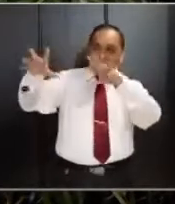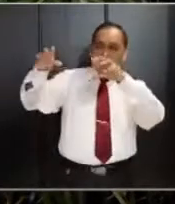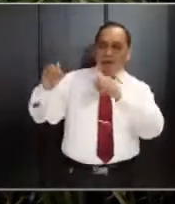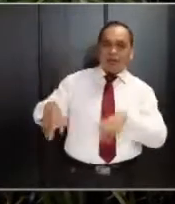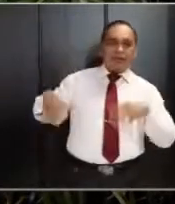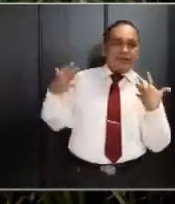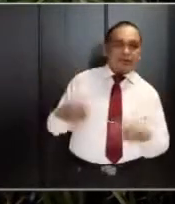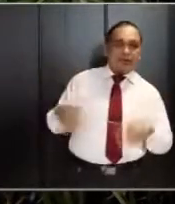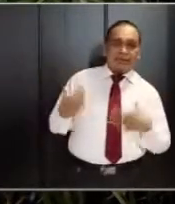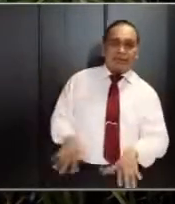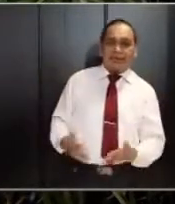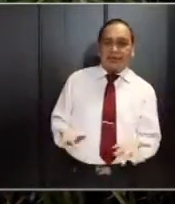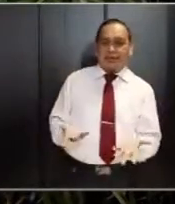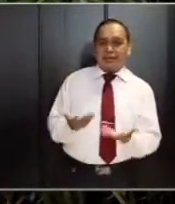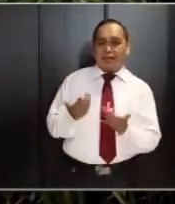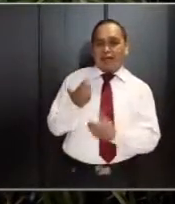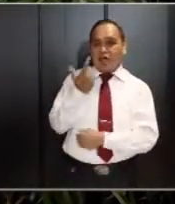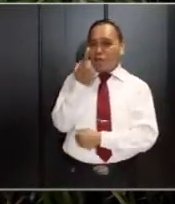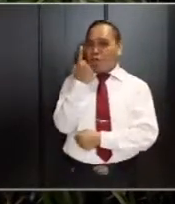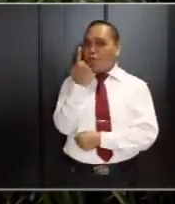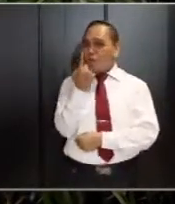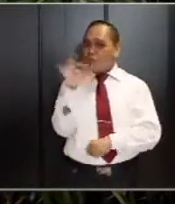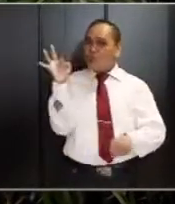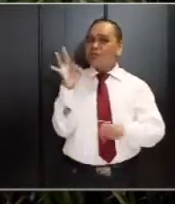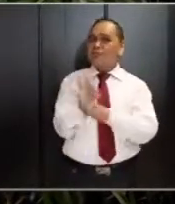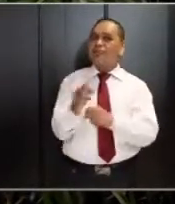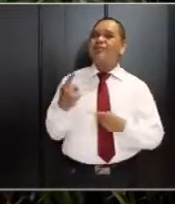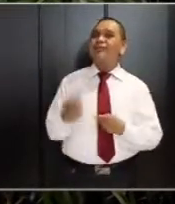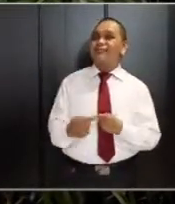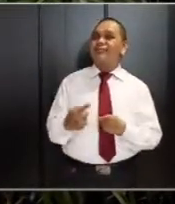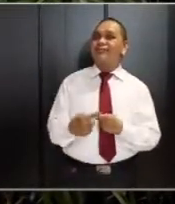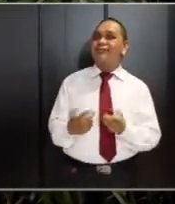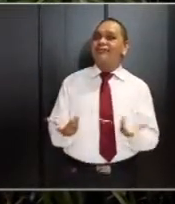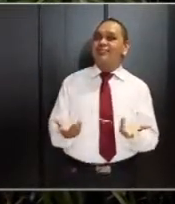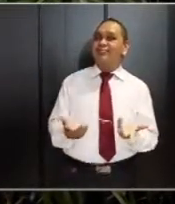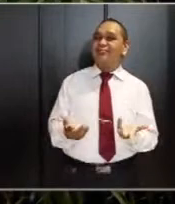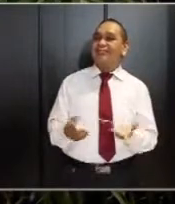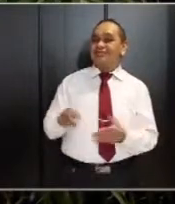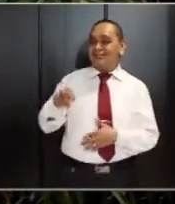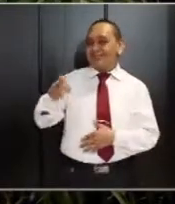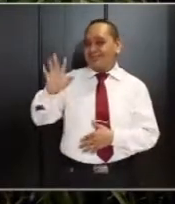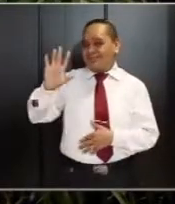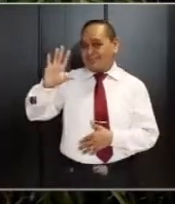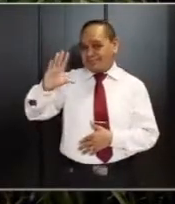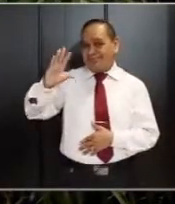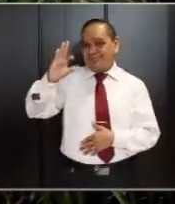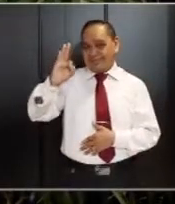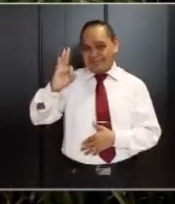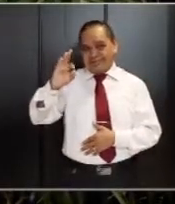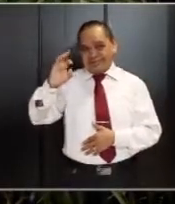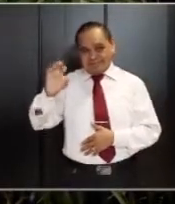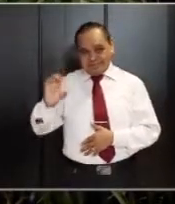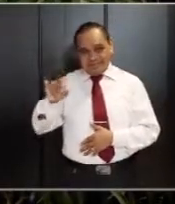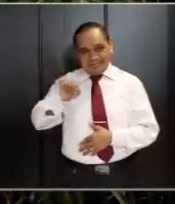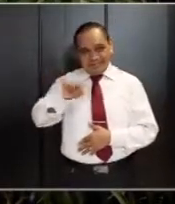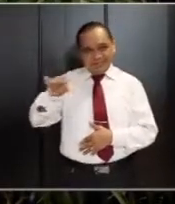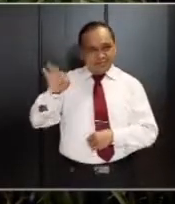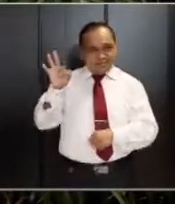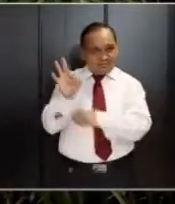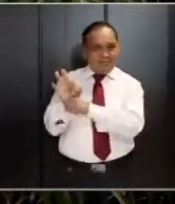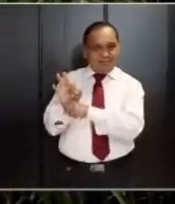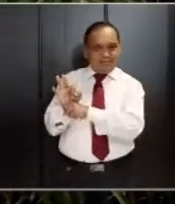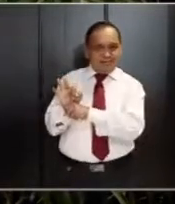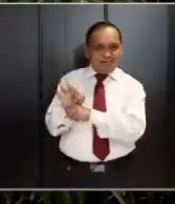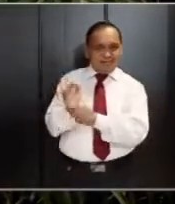único beneficiario de la energía eléctrica, la Compañía Federal de Electricidad, la CFE, implica